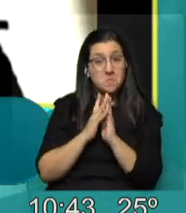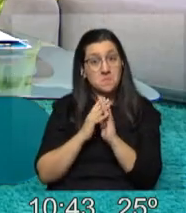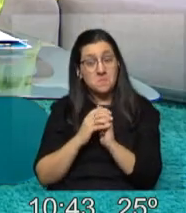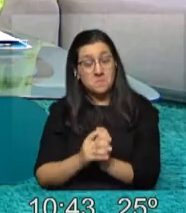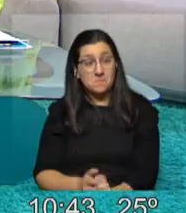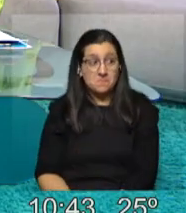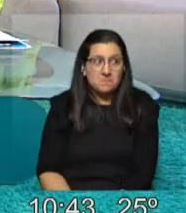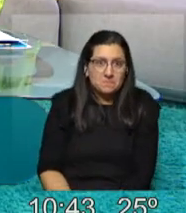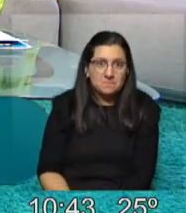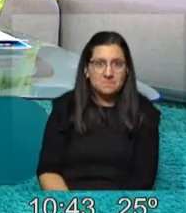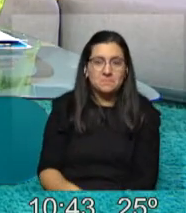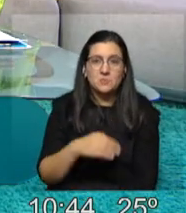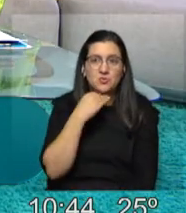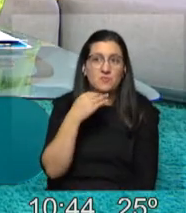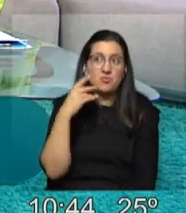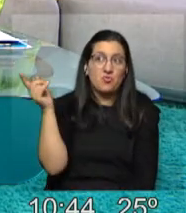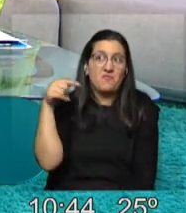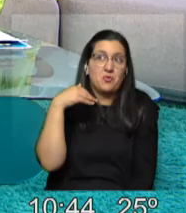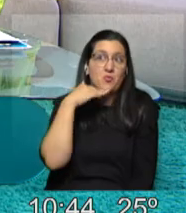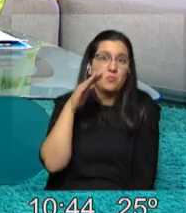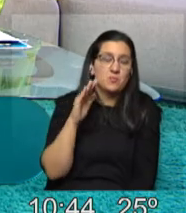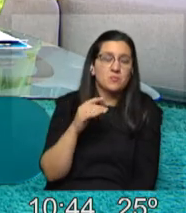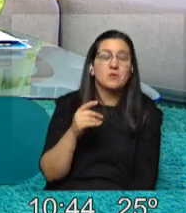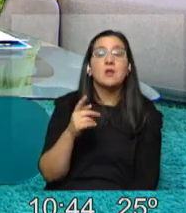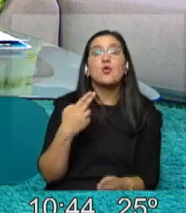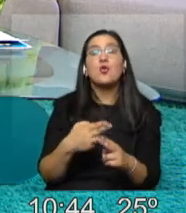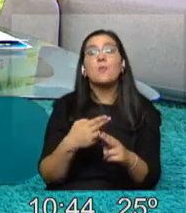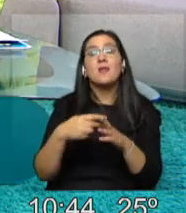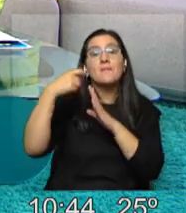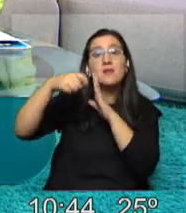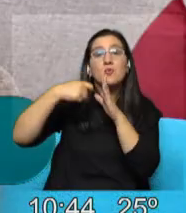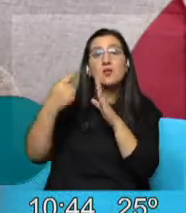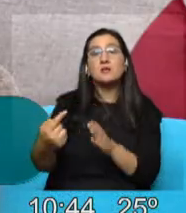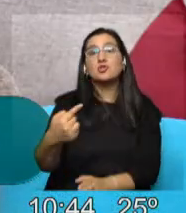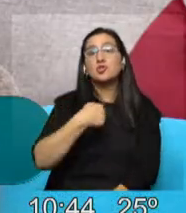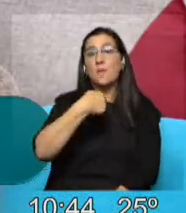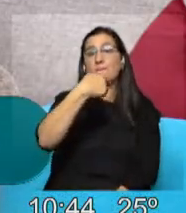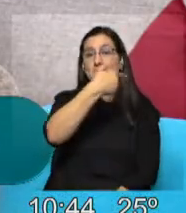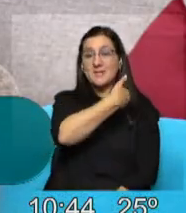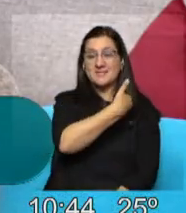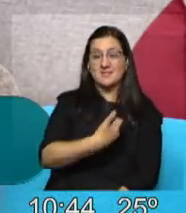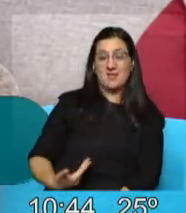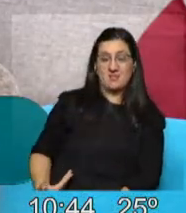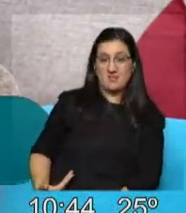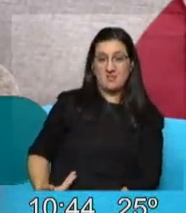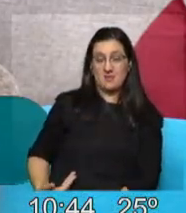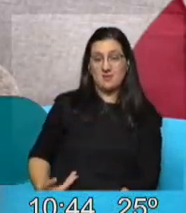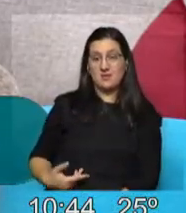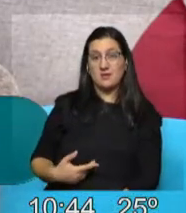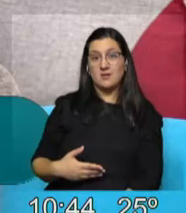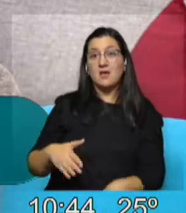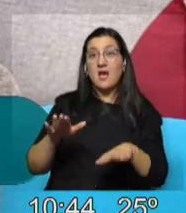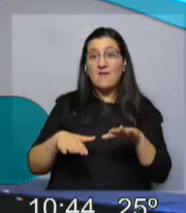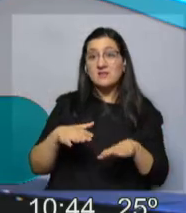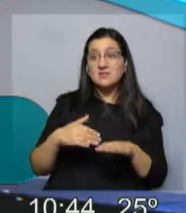plumífero que vaya uno a saber de dónde vino. Se llama Yo, Presidente. Es un documental que a veces se encuentra en YouTube. Acá